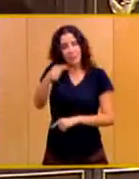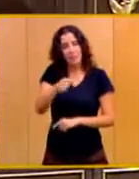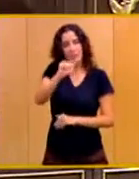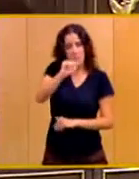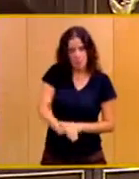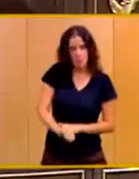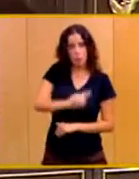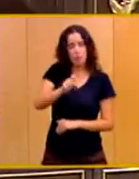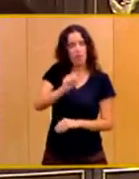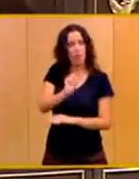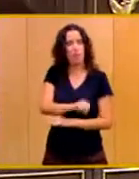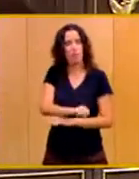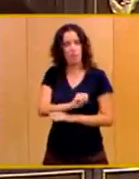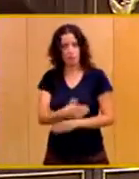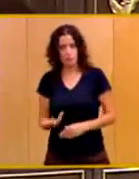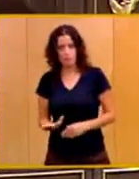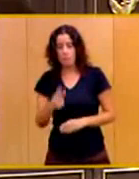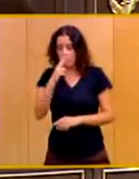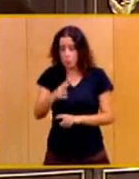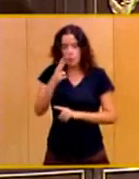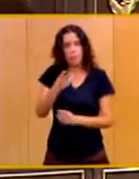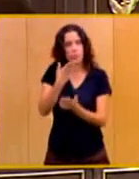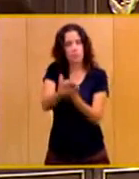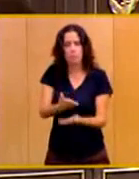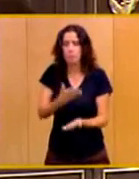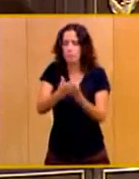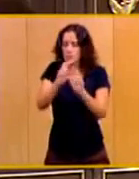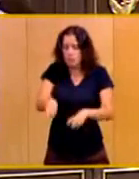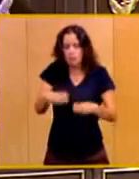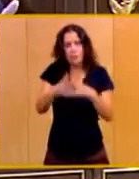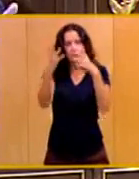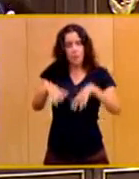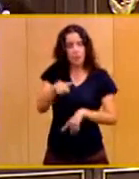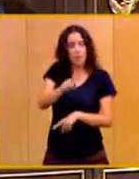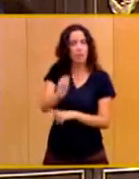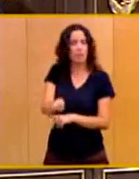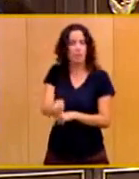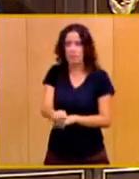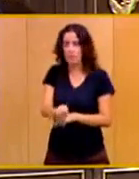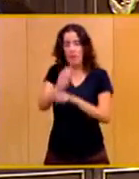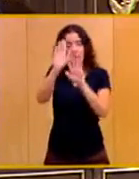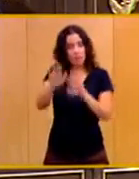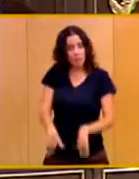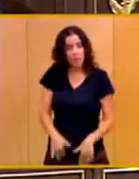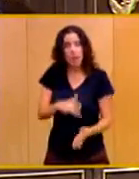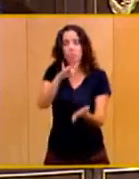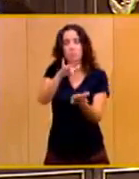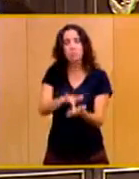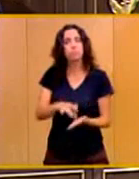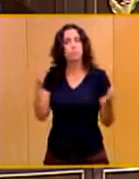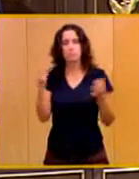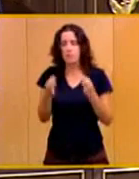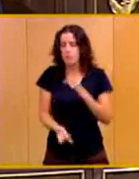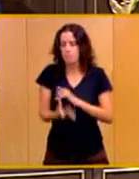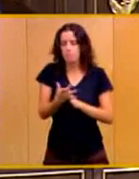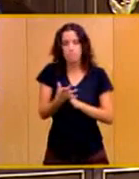años reclamándole unas reformas estructurales y no ha hecho caso. Hasta que un mal día surge el temor de que España no